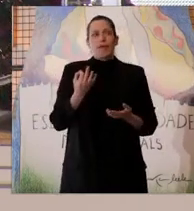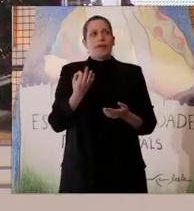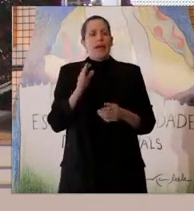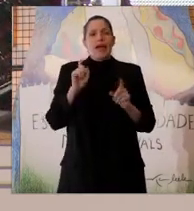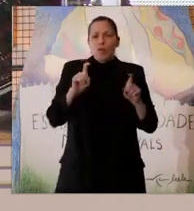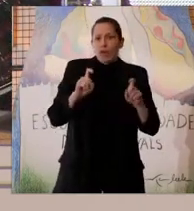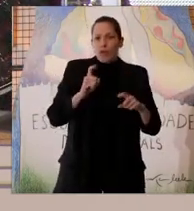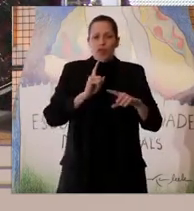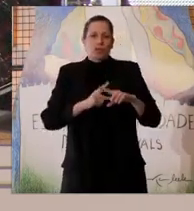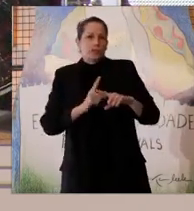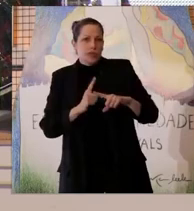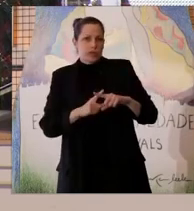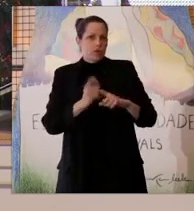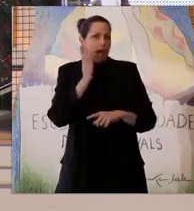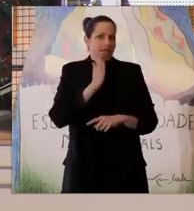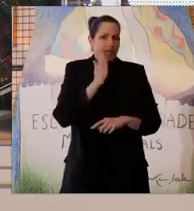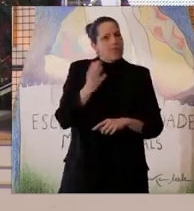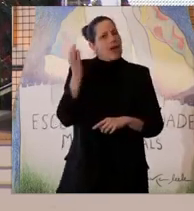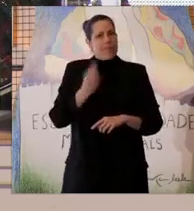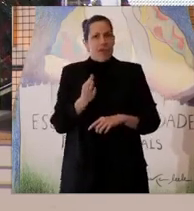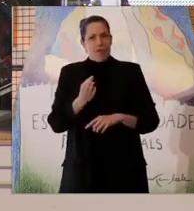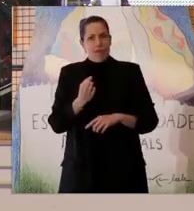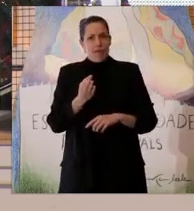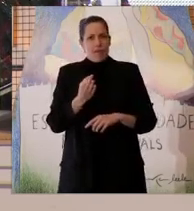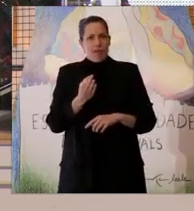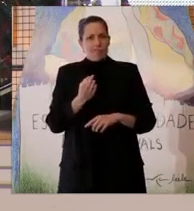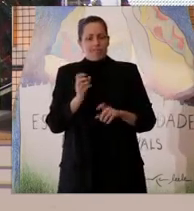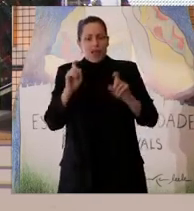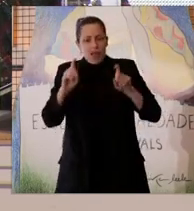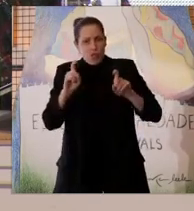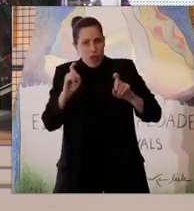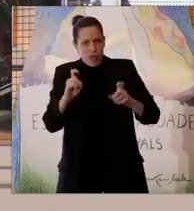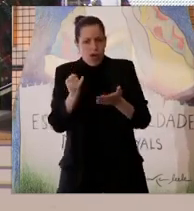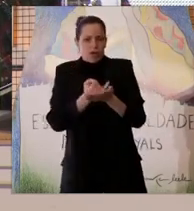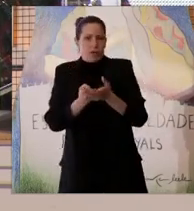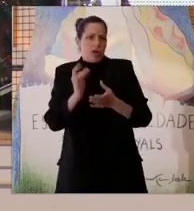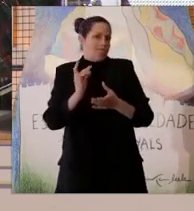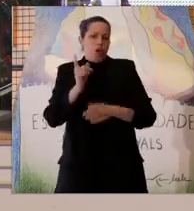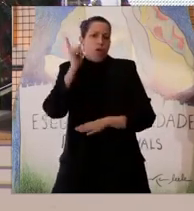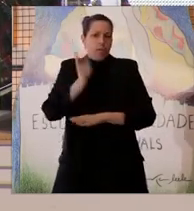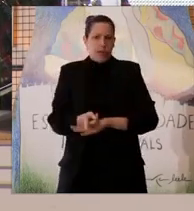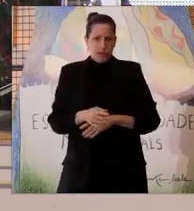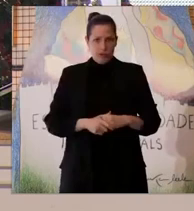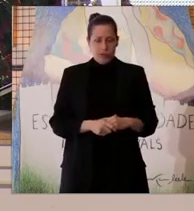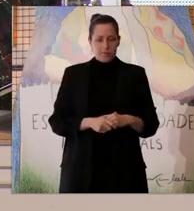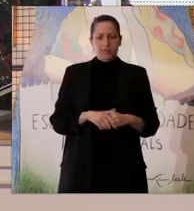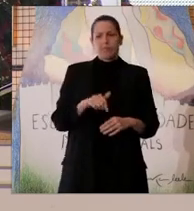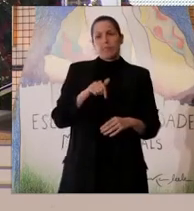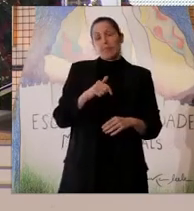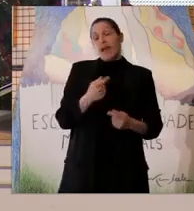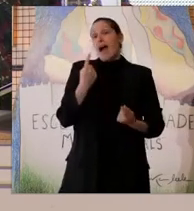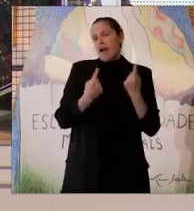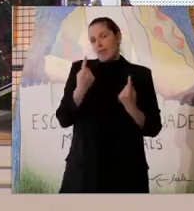obligatoria en todo El currículo escolar qué pasa en España Para algunas cosas el sistema de comunidades es un poco